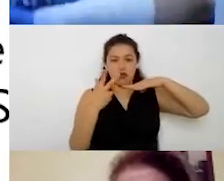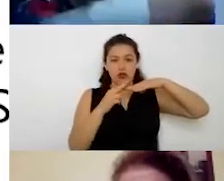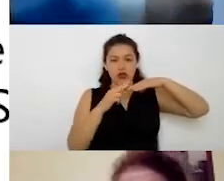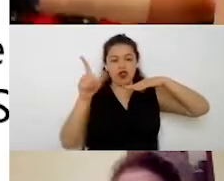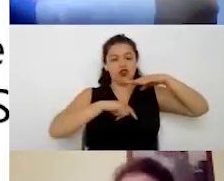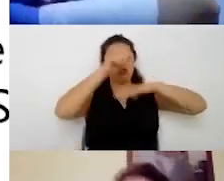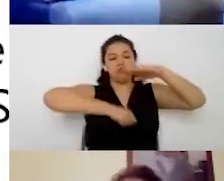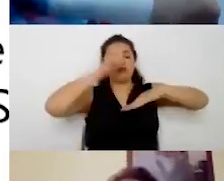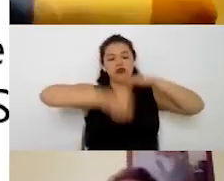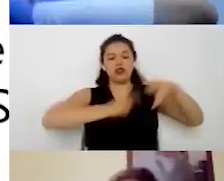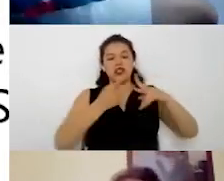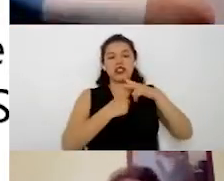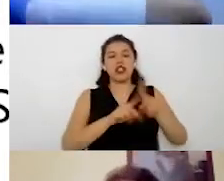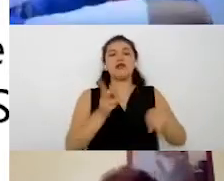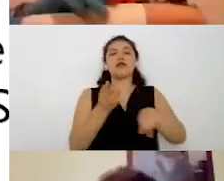vendarlo?